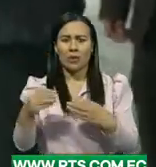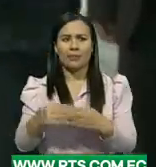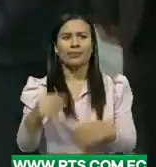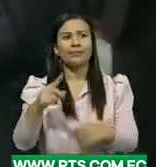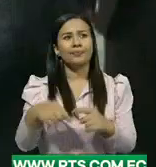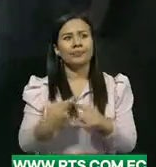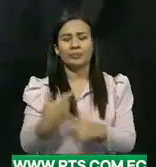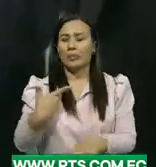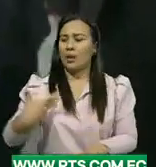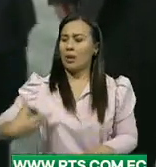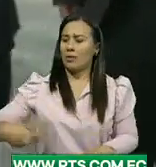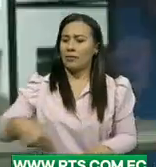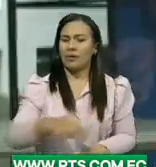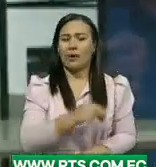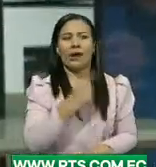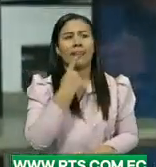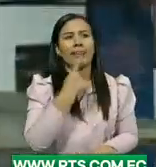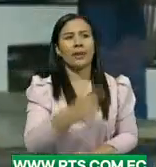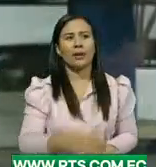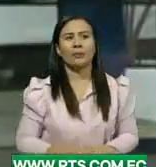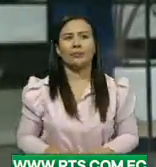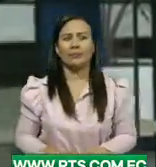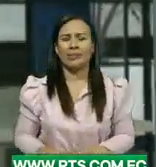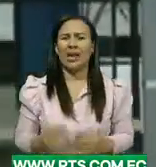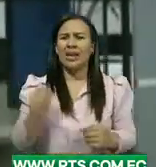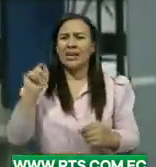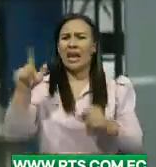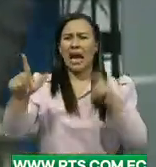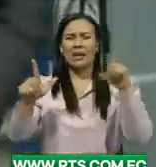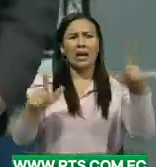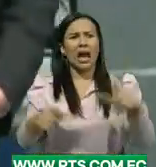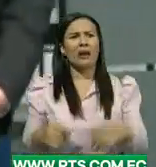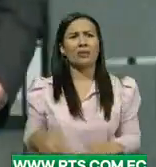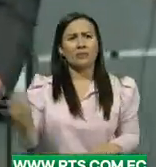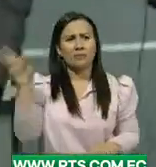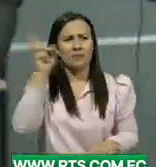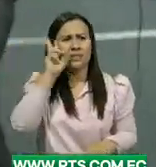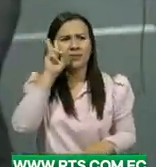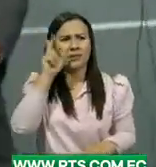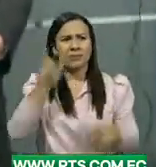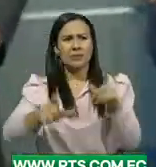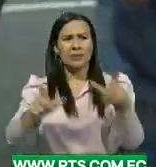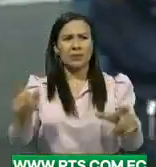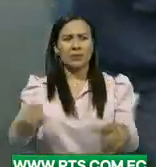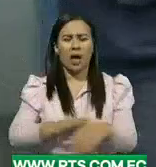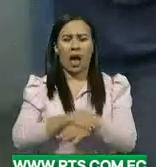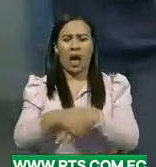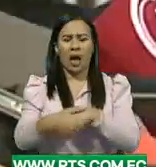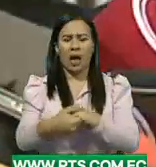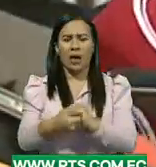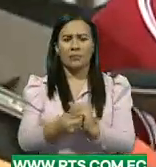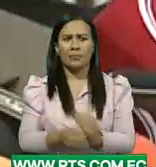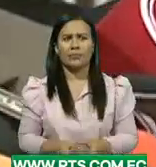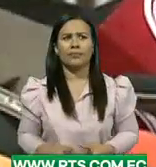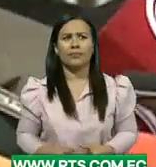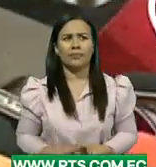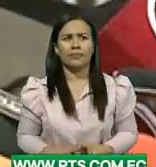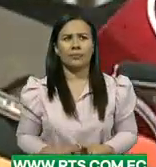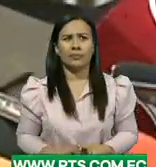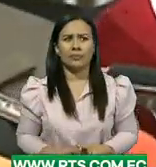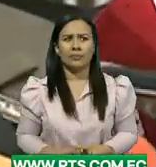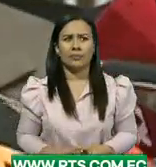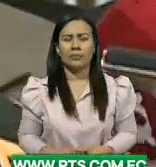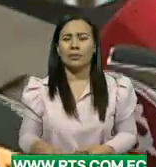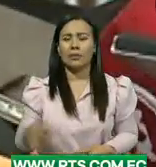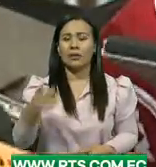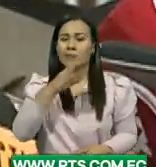salida, su mensaje fue directo. Habló de sobreprecios y pícaros que supuestamente abusaron de dineros públicos. Correa me dijo que había hecho un